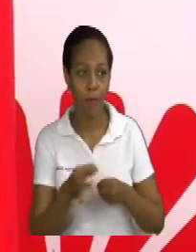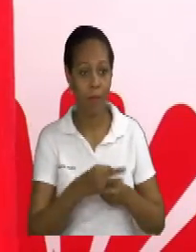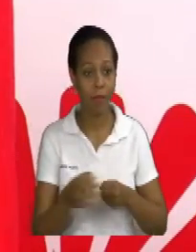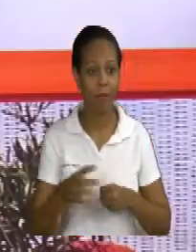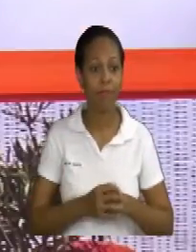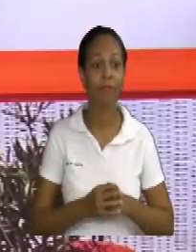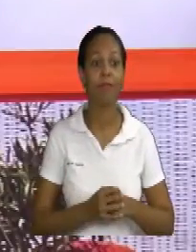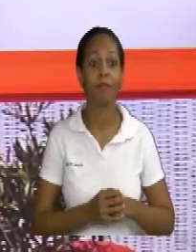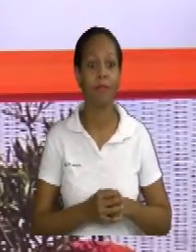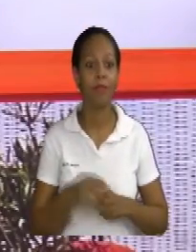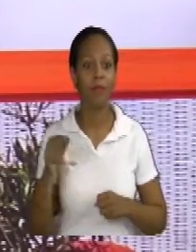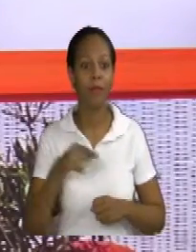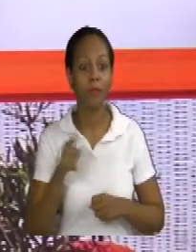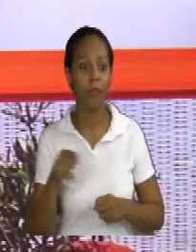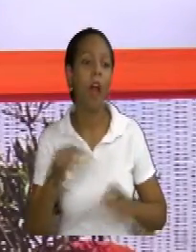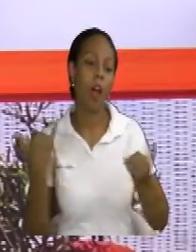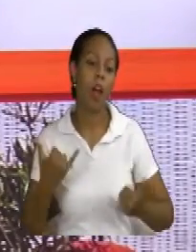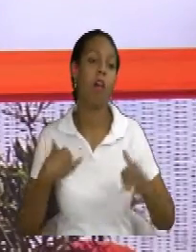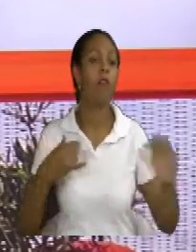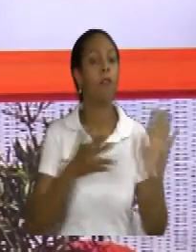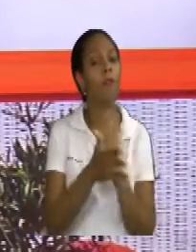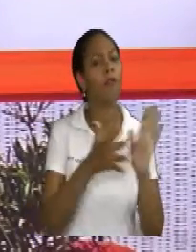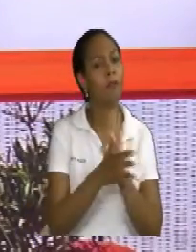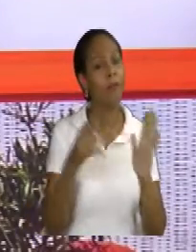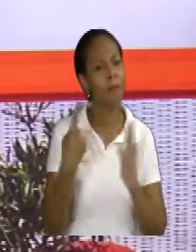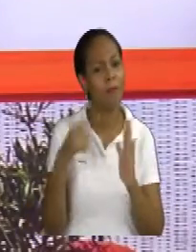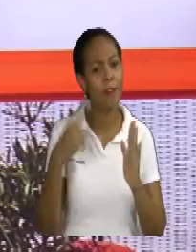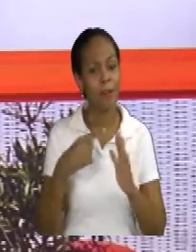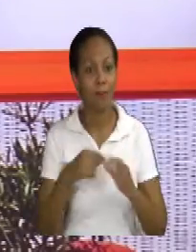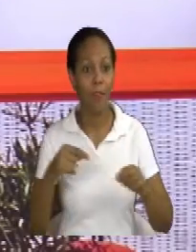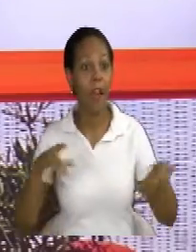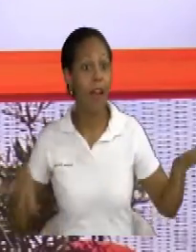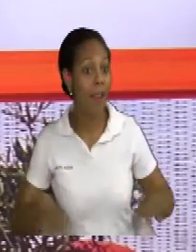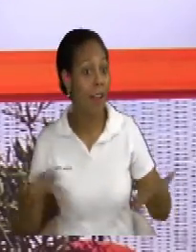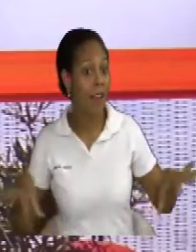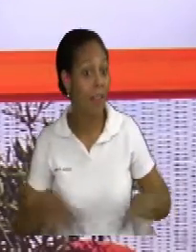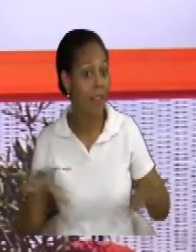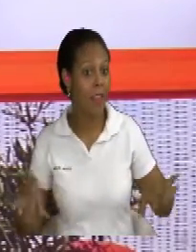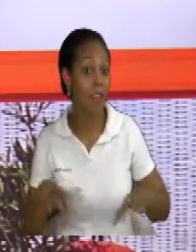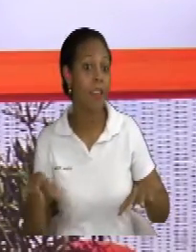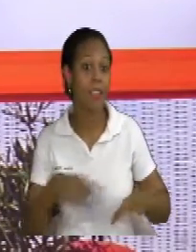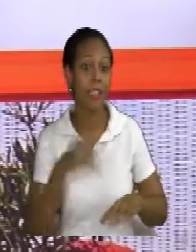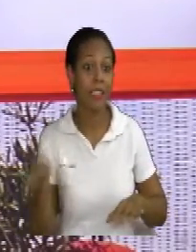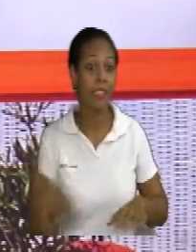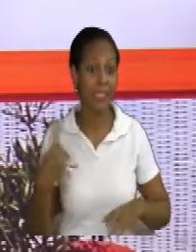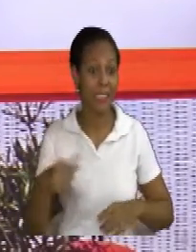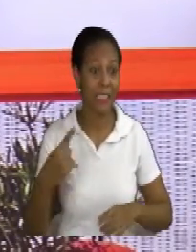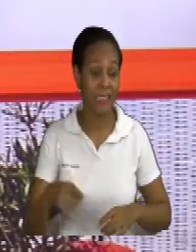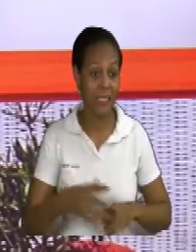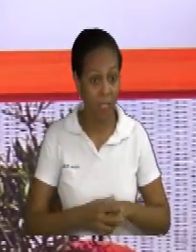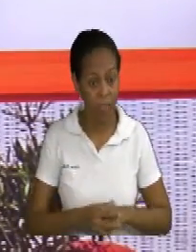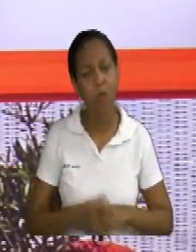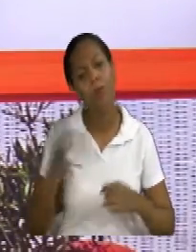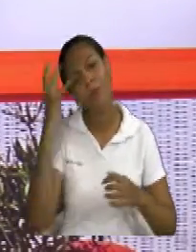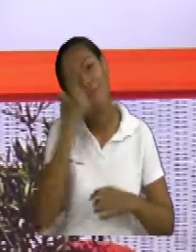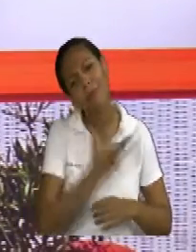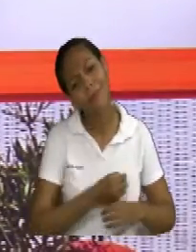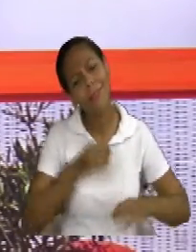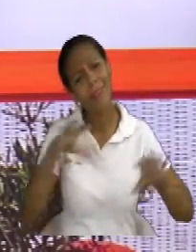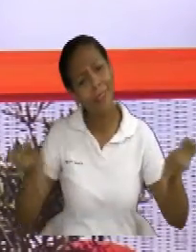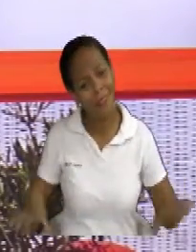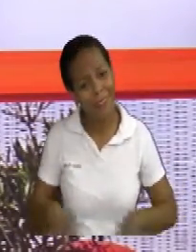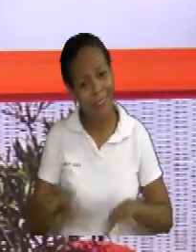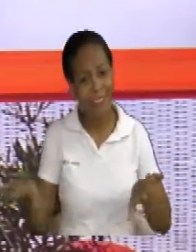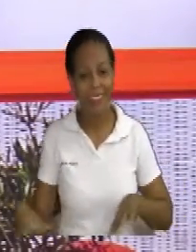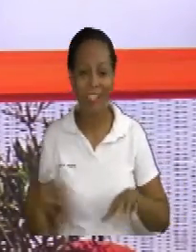trata. Bueno, vamos a hablar acerca de unas jornadas de cirugía de labio leporino y de toda esta gestión tan bonita que vienen realizando